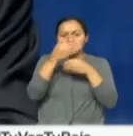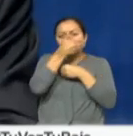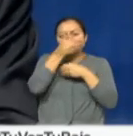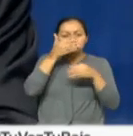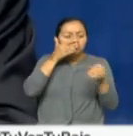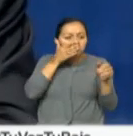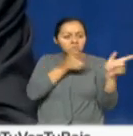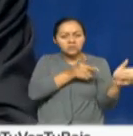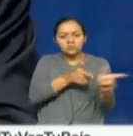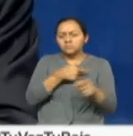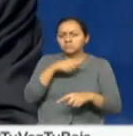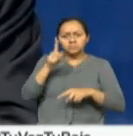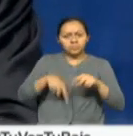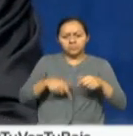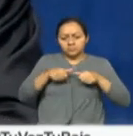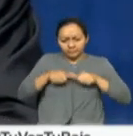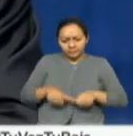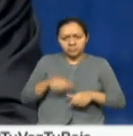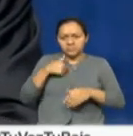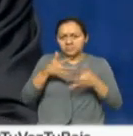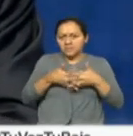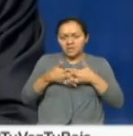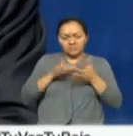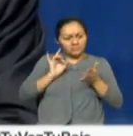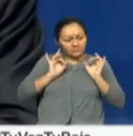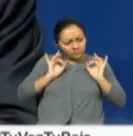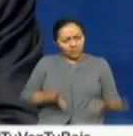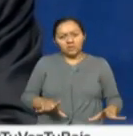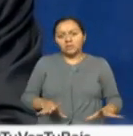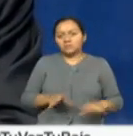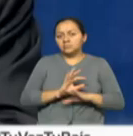país. No lo voy a permitir.